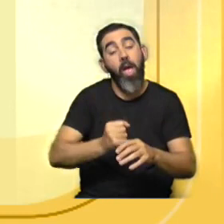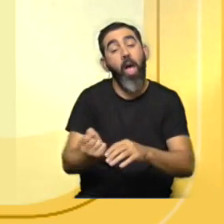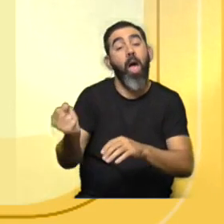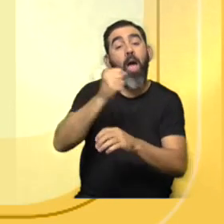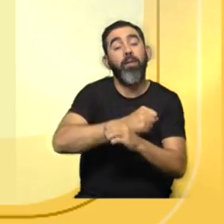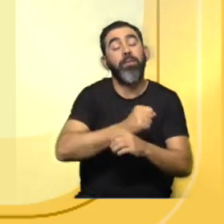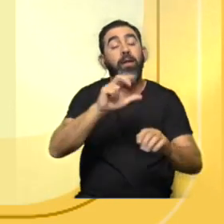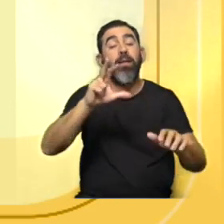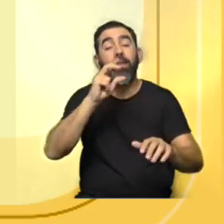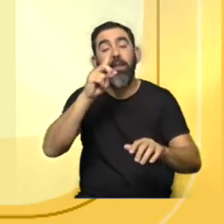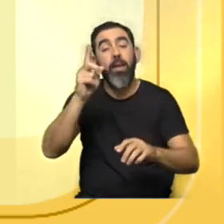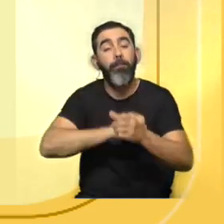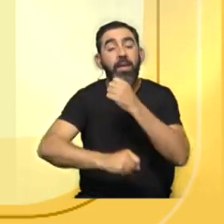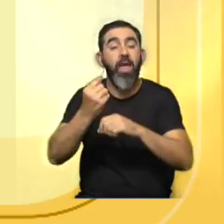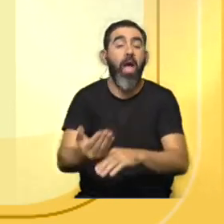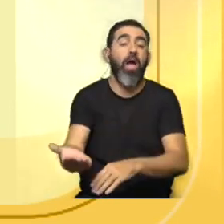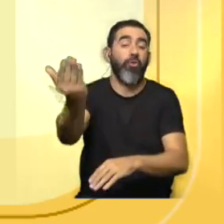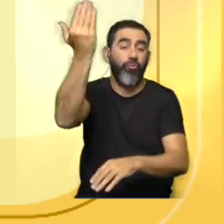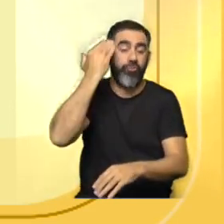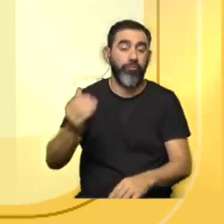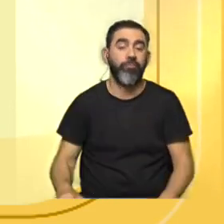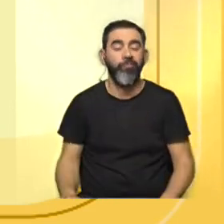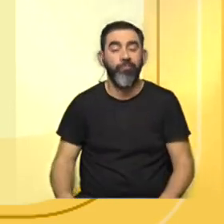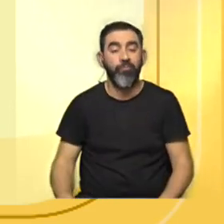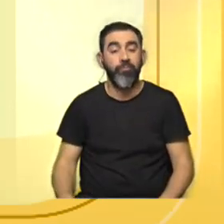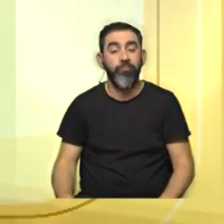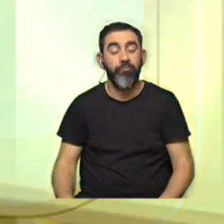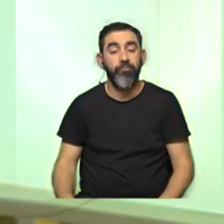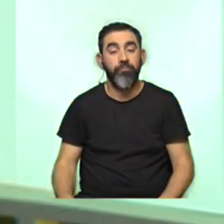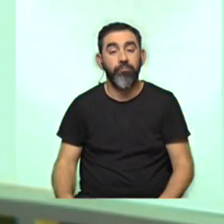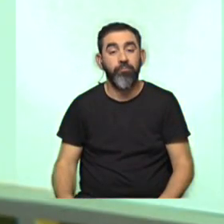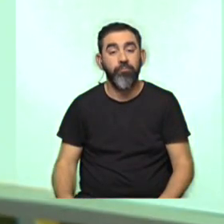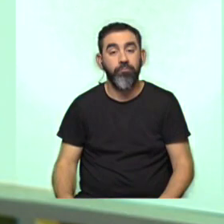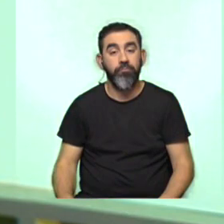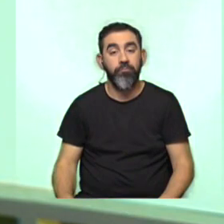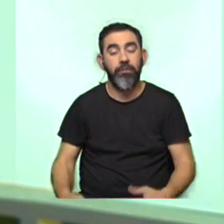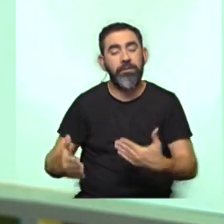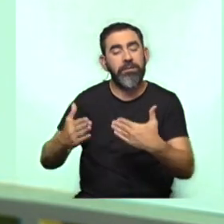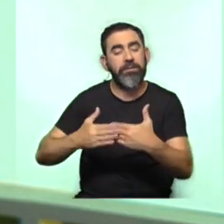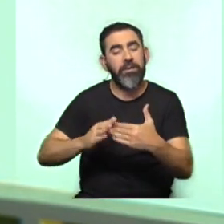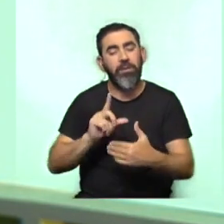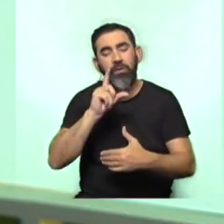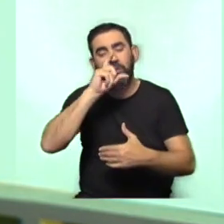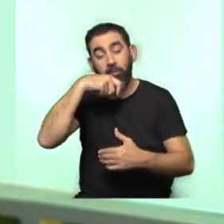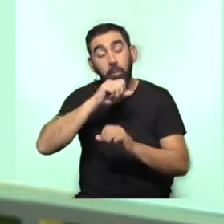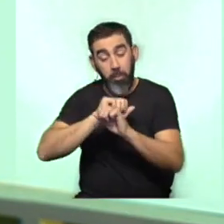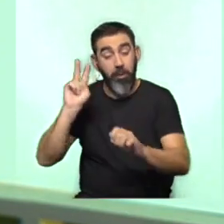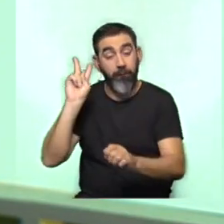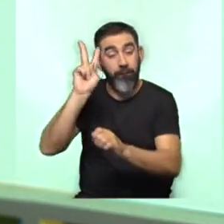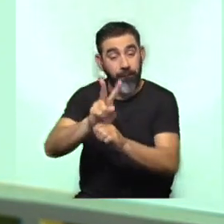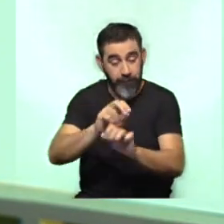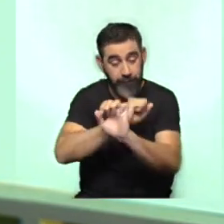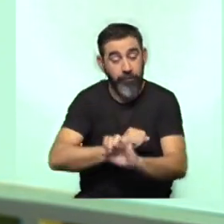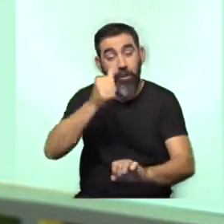los 30.000 años. ¿Basados en qué? En algo que apareció no muy lejos de Montevideo, algo que pueden visitar incluso